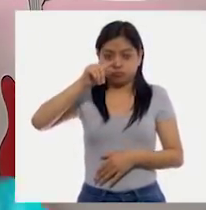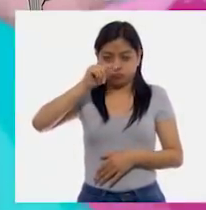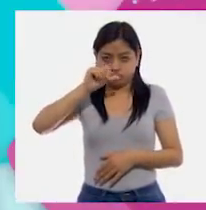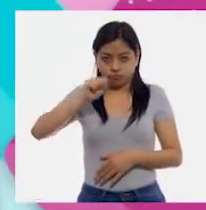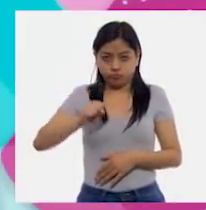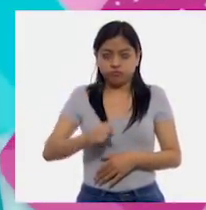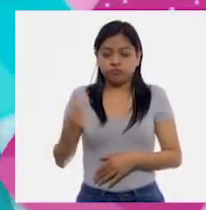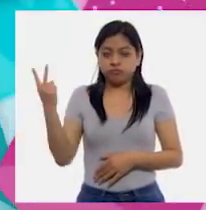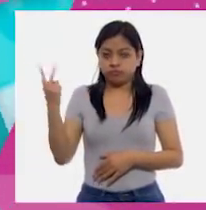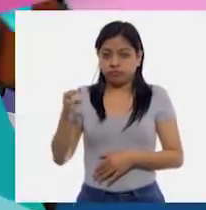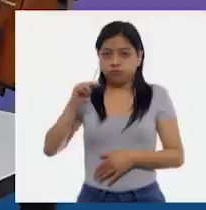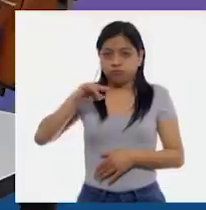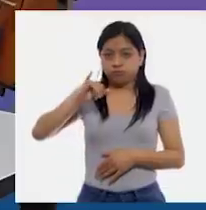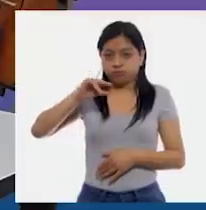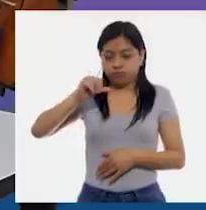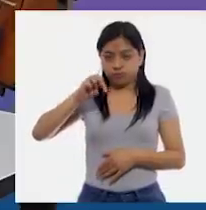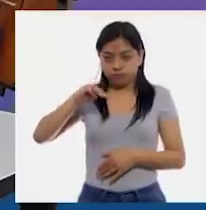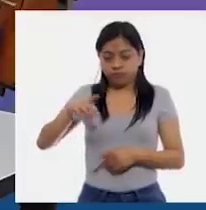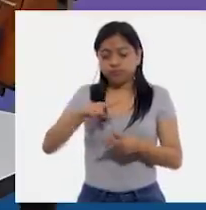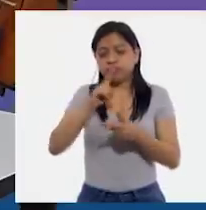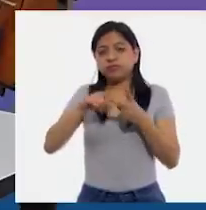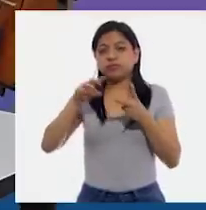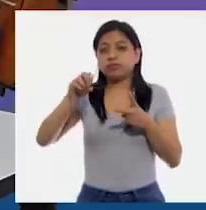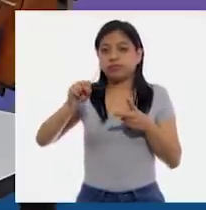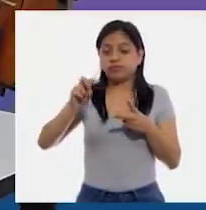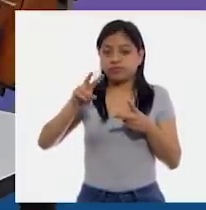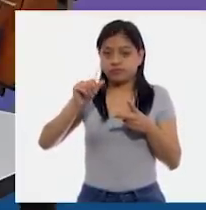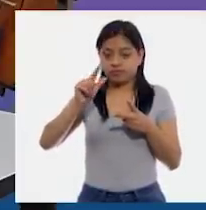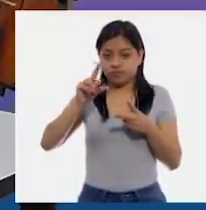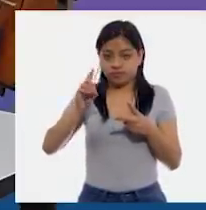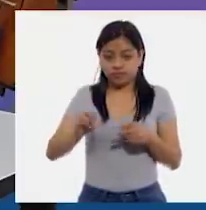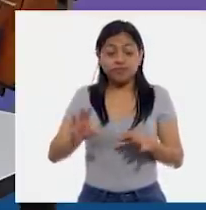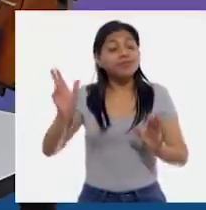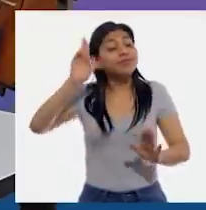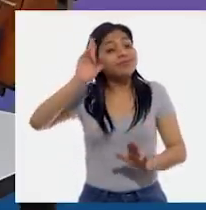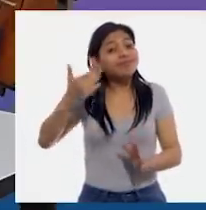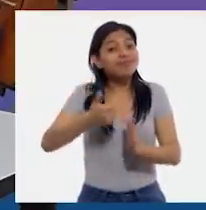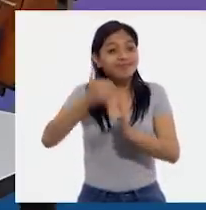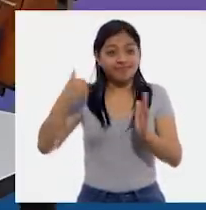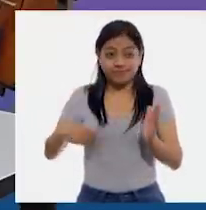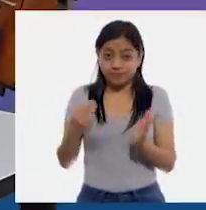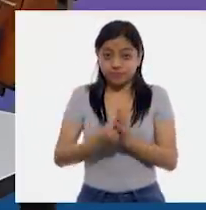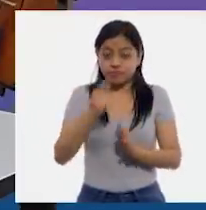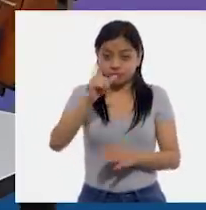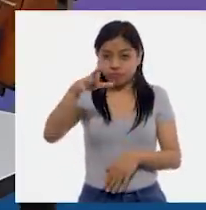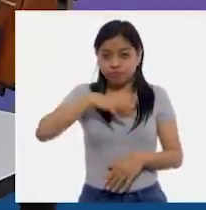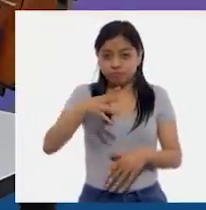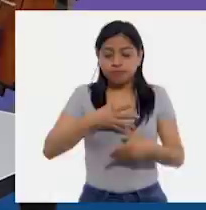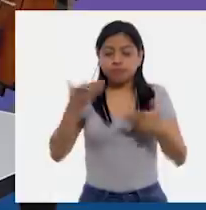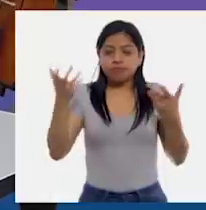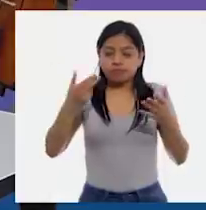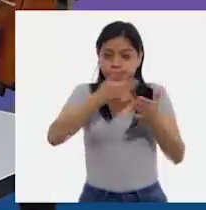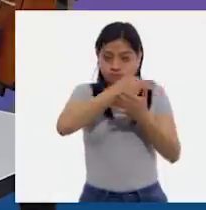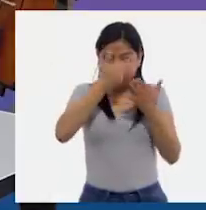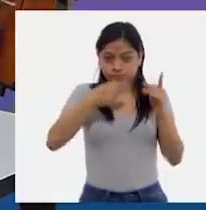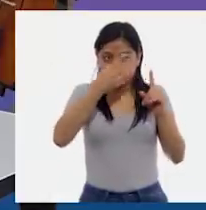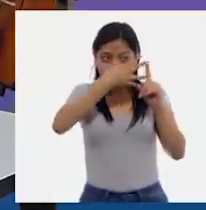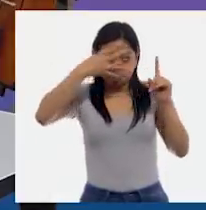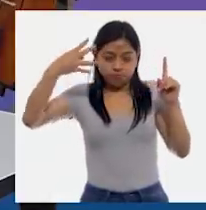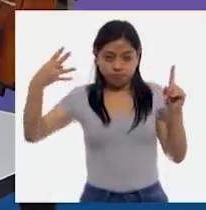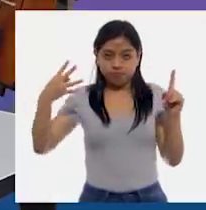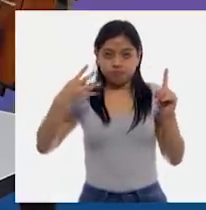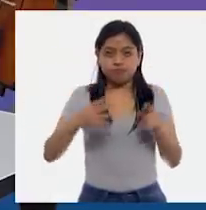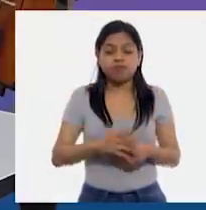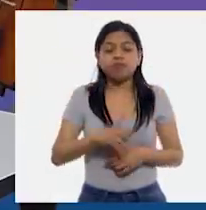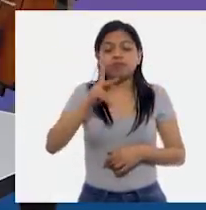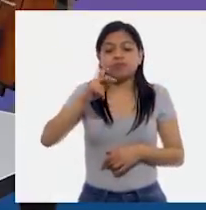Nidia y Osvaldo. Hola, en la clase anterior aprendimos a dibujar el pentagrama, la clave de sol y las notas musicales